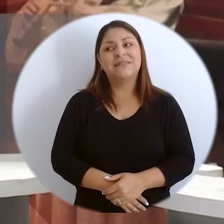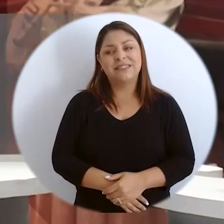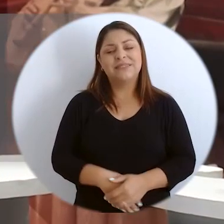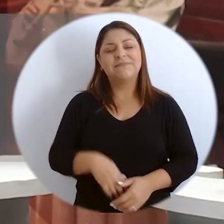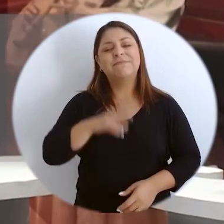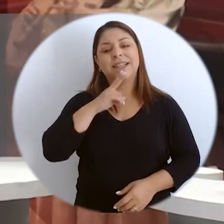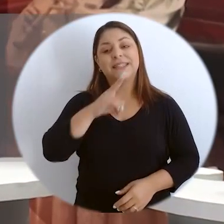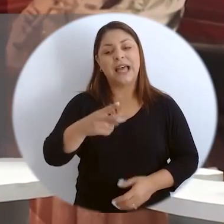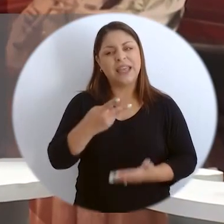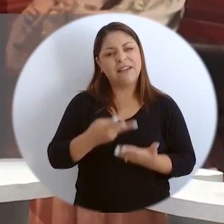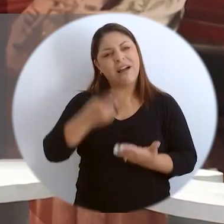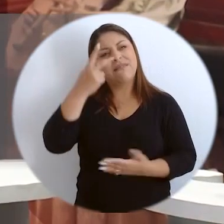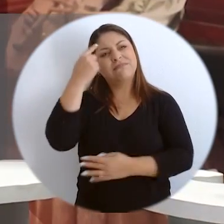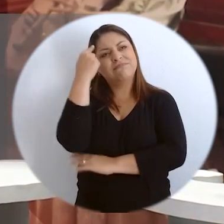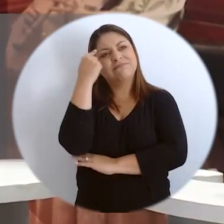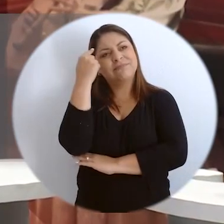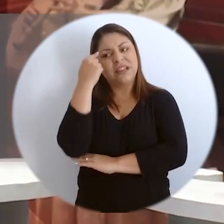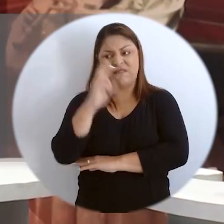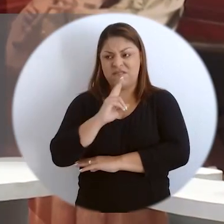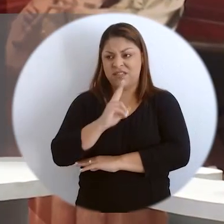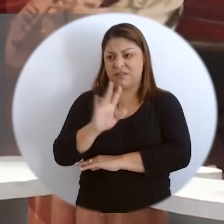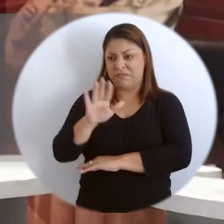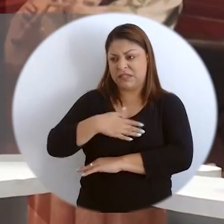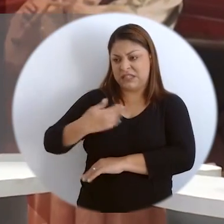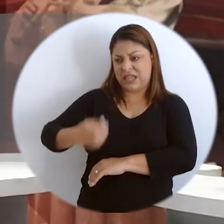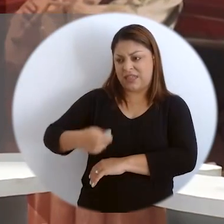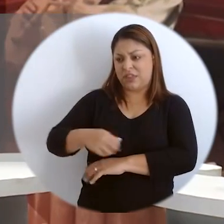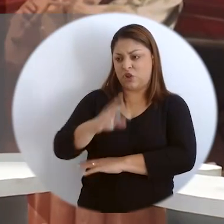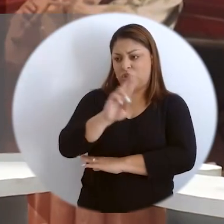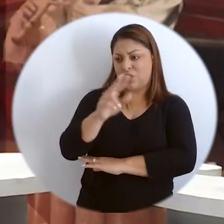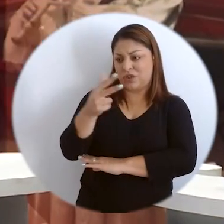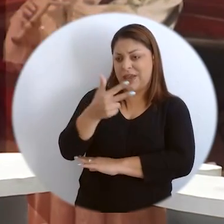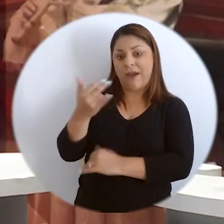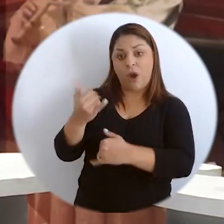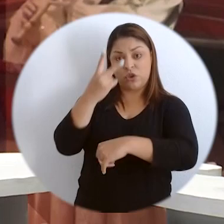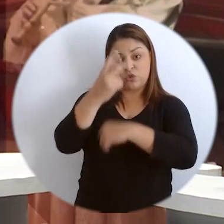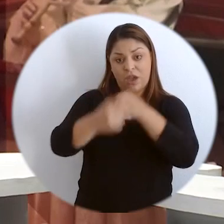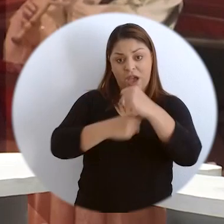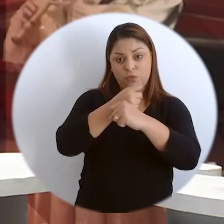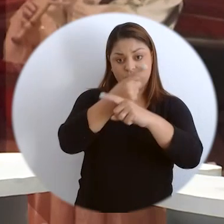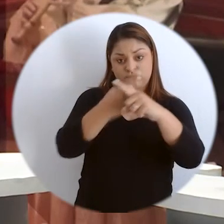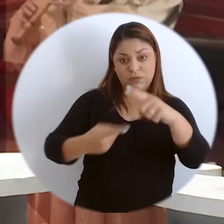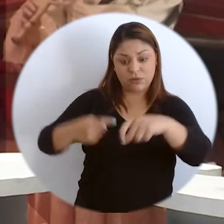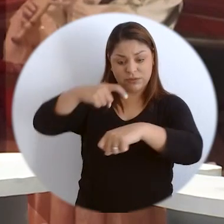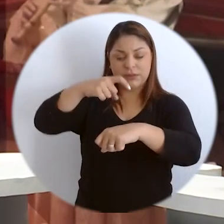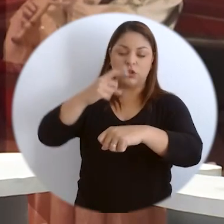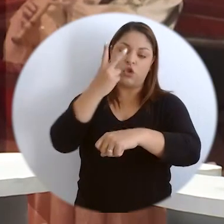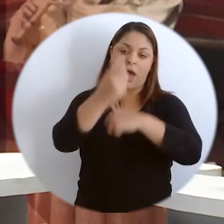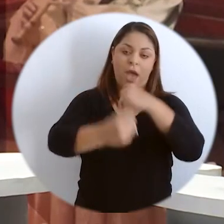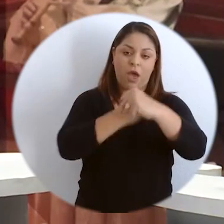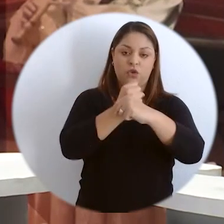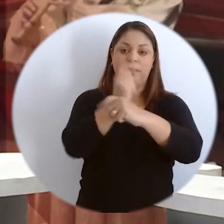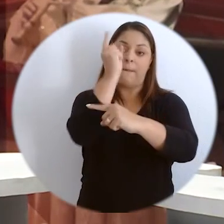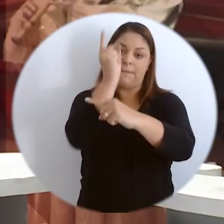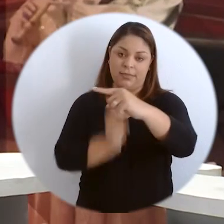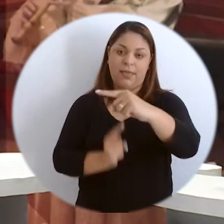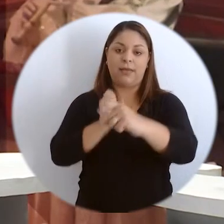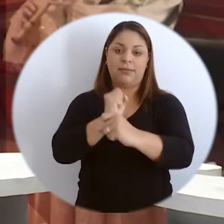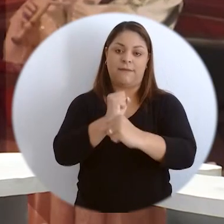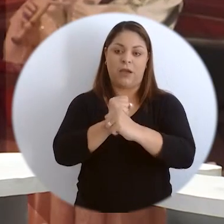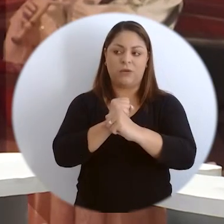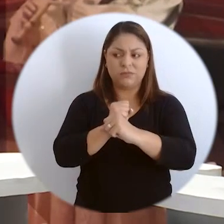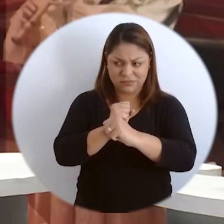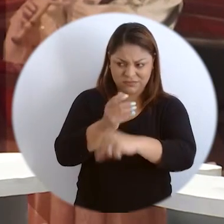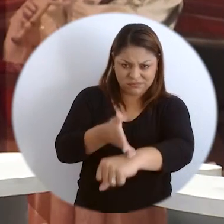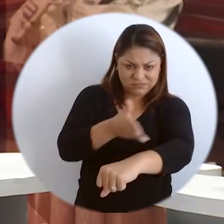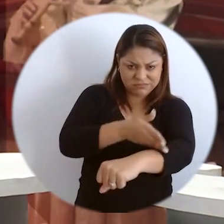gobierno propuesto por la administración Chávez Robles a la mitad de su gestión se está reflejando en una mejora de la calidad